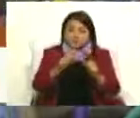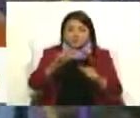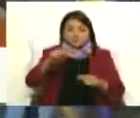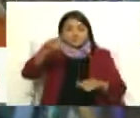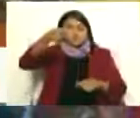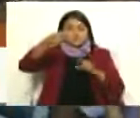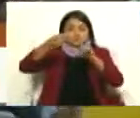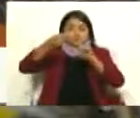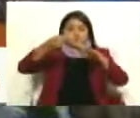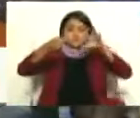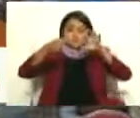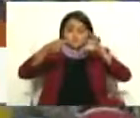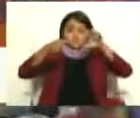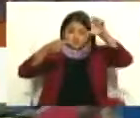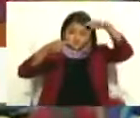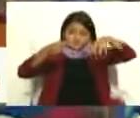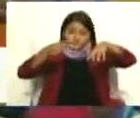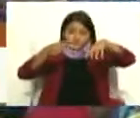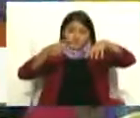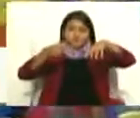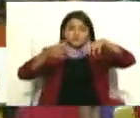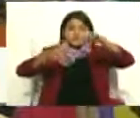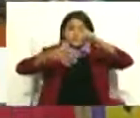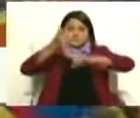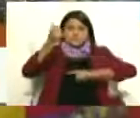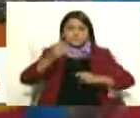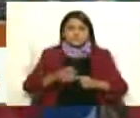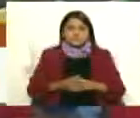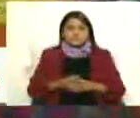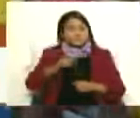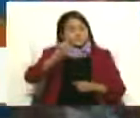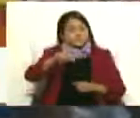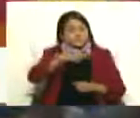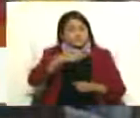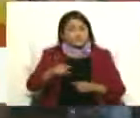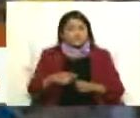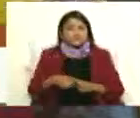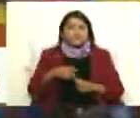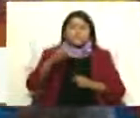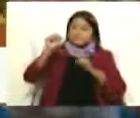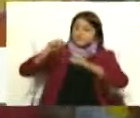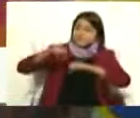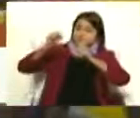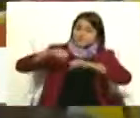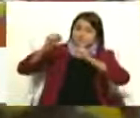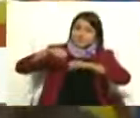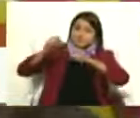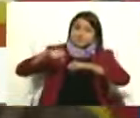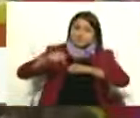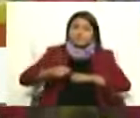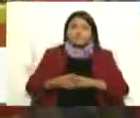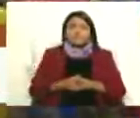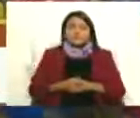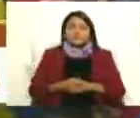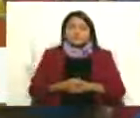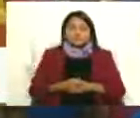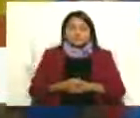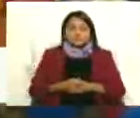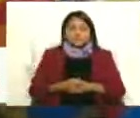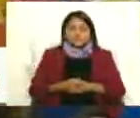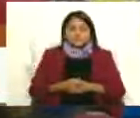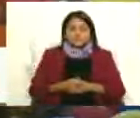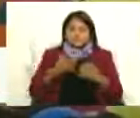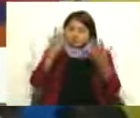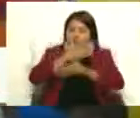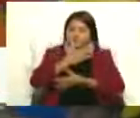¿verdad que sí? No escucho. Vamos a ser el primer estado. Ok, yo sé que sí, no tengo duda, no